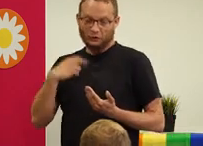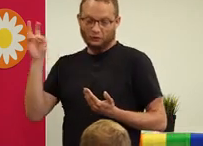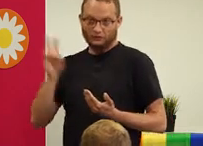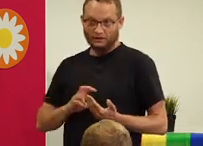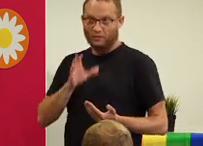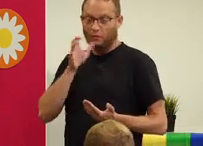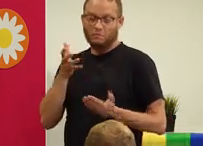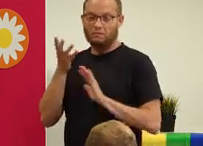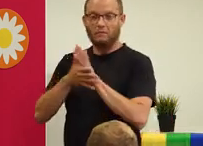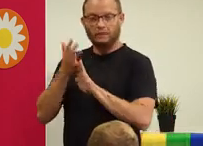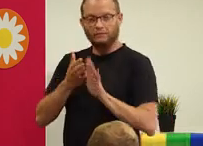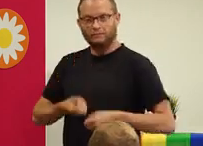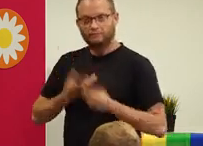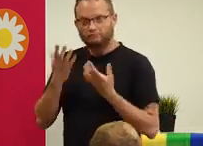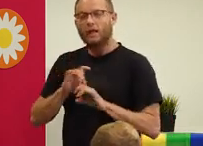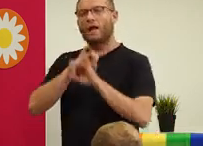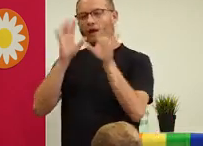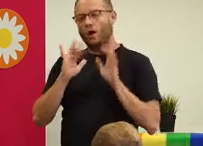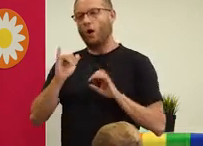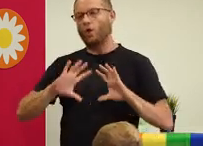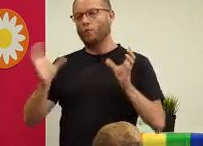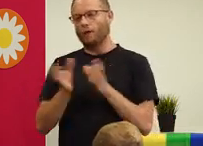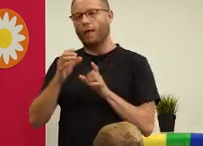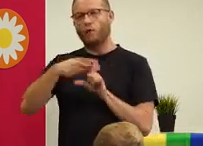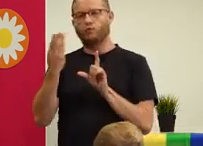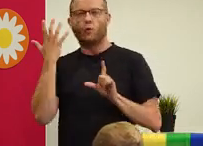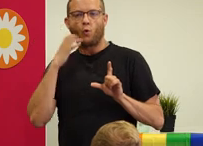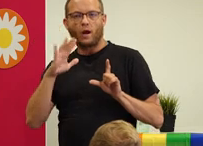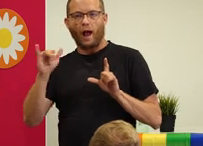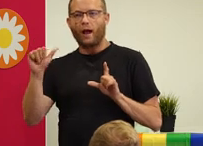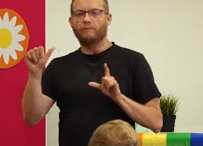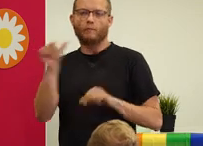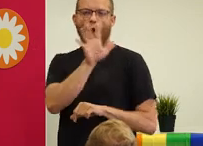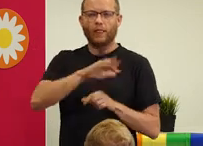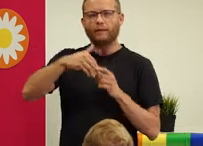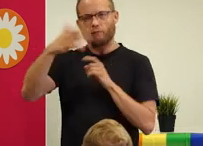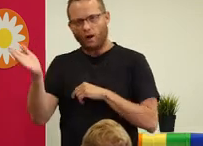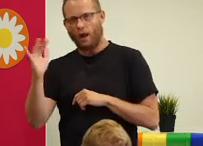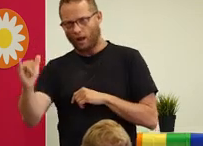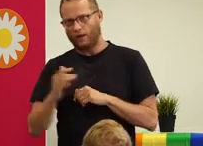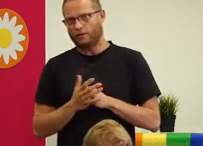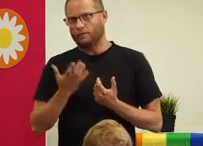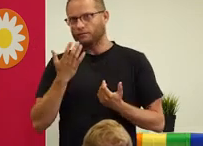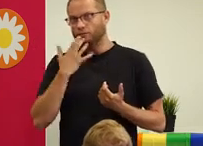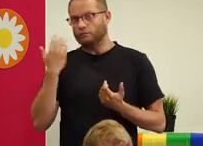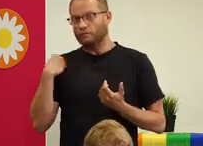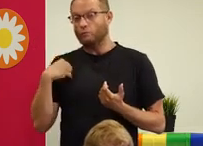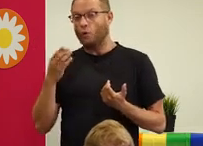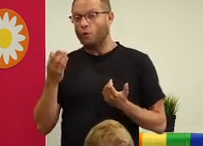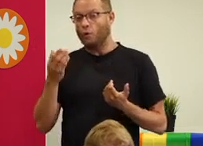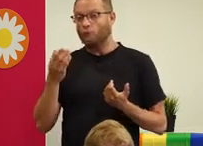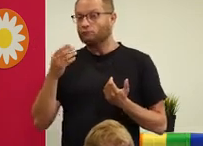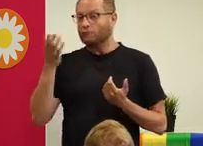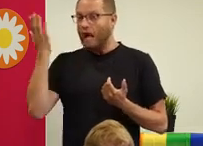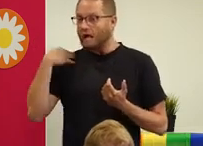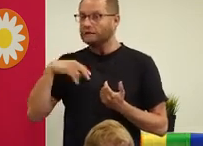para hablar. Claro que existe una comunidad queer fuera de Occidente. De hecho, el homonacionalismo nunca ha